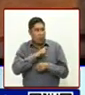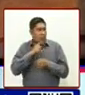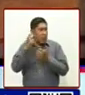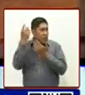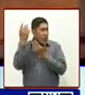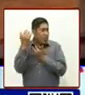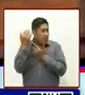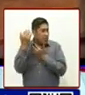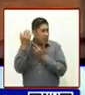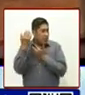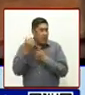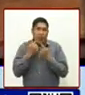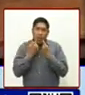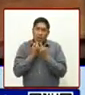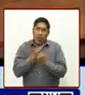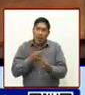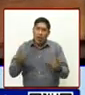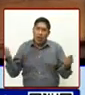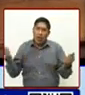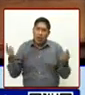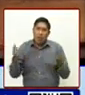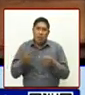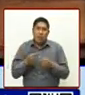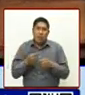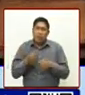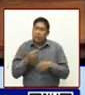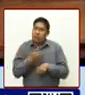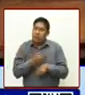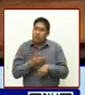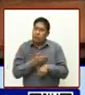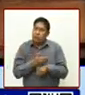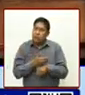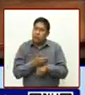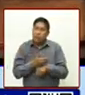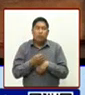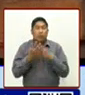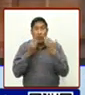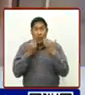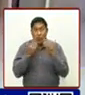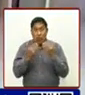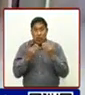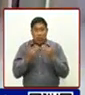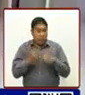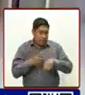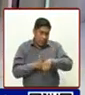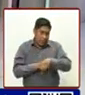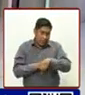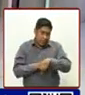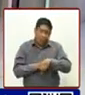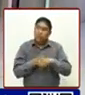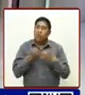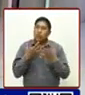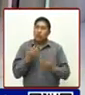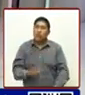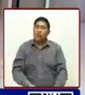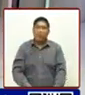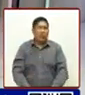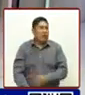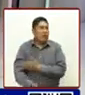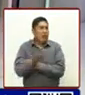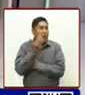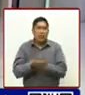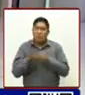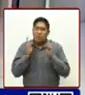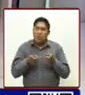esperando que la declaración acabe en las próximas horas. Bien, gracias, Giovanna. Ya ha pasado mucho tiempo. Desde esta mañana teníamos